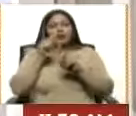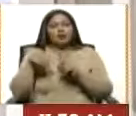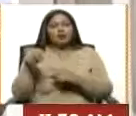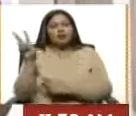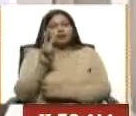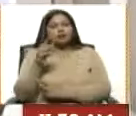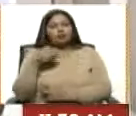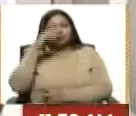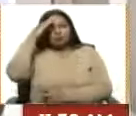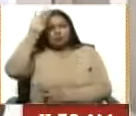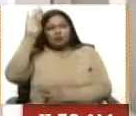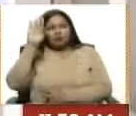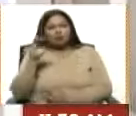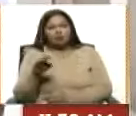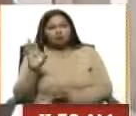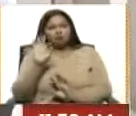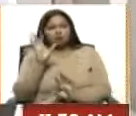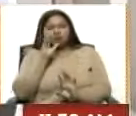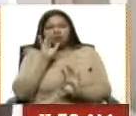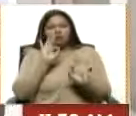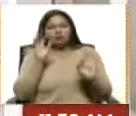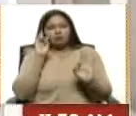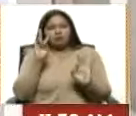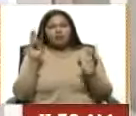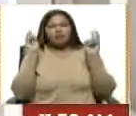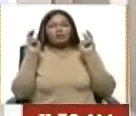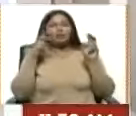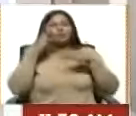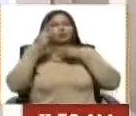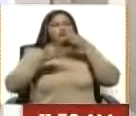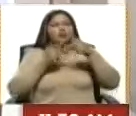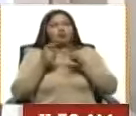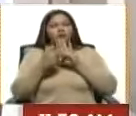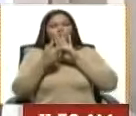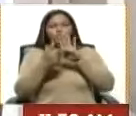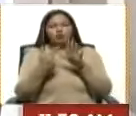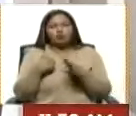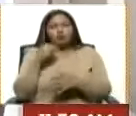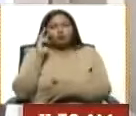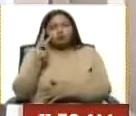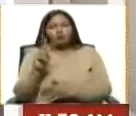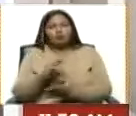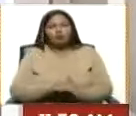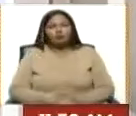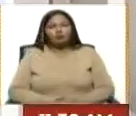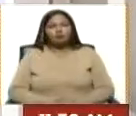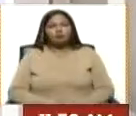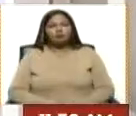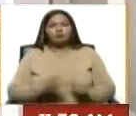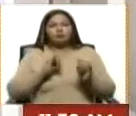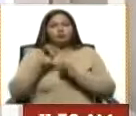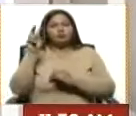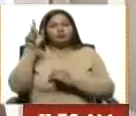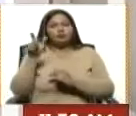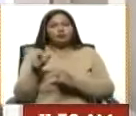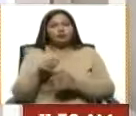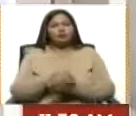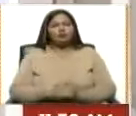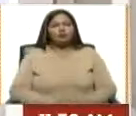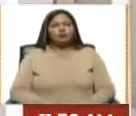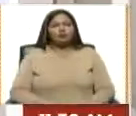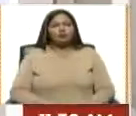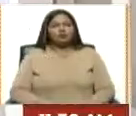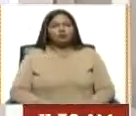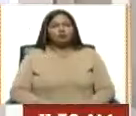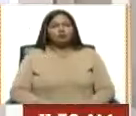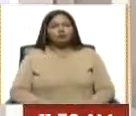yo soy mexicano, yo no tengo nada que ver con el tema político, simplemente estoy mostrando lo que estoy viendo. Mira, y los mismos venezolanos